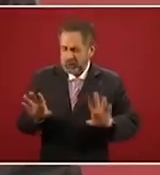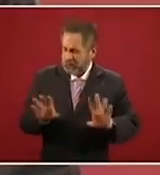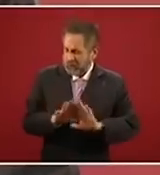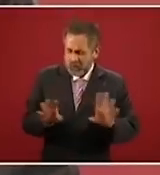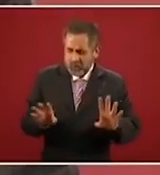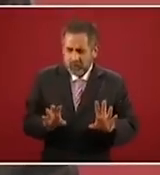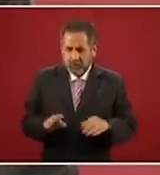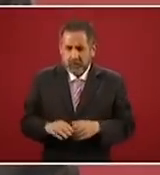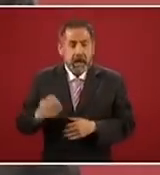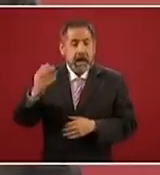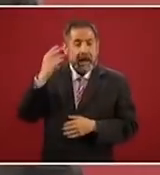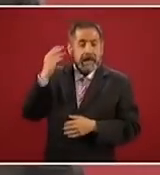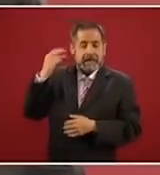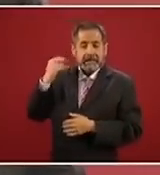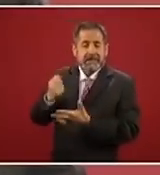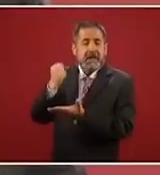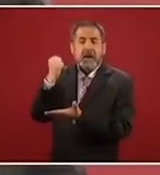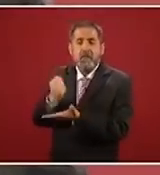no se aprobó,